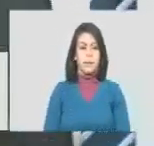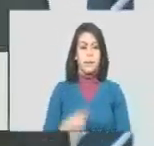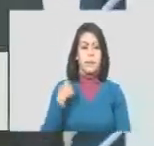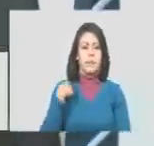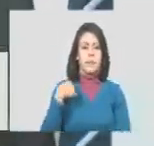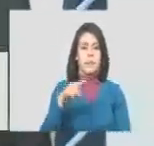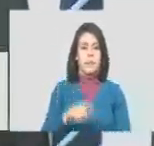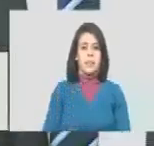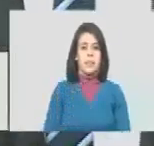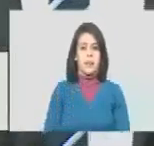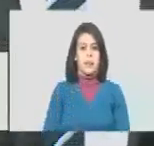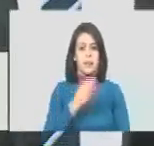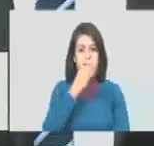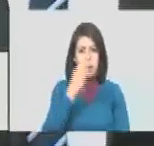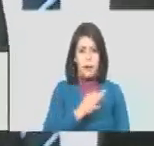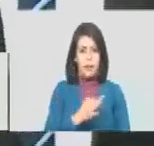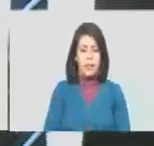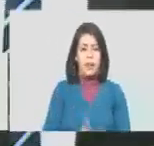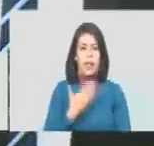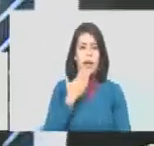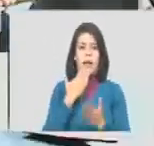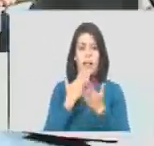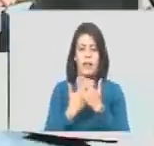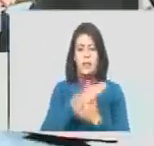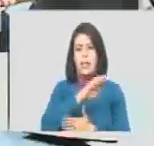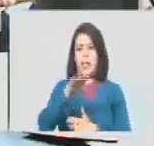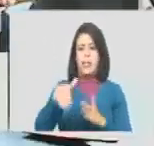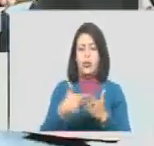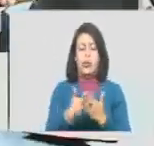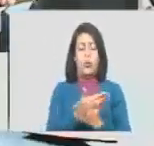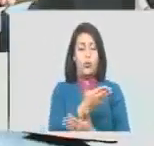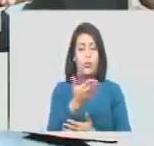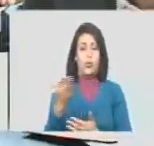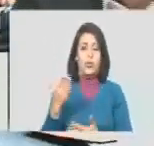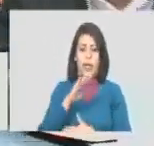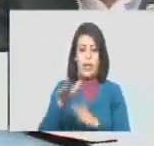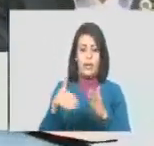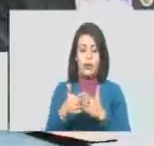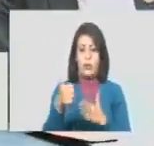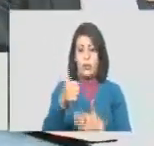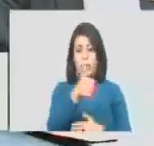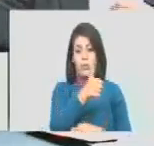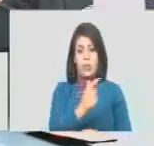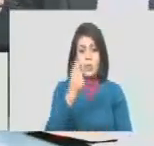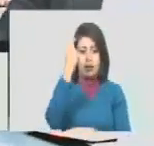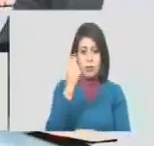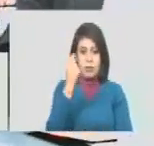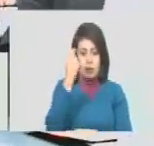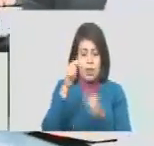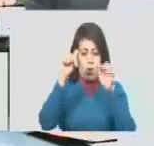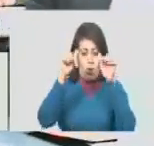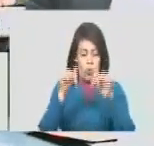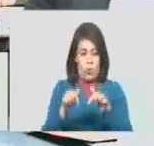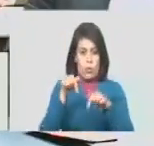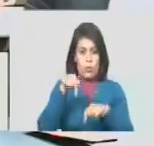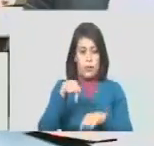Tengo que de verdad darle las gracias a todos ustedes, a todos y cada uno de los diputados que se encuentran hoy